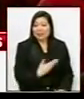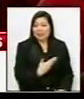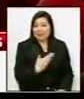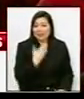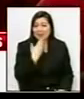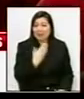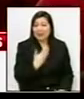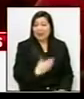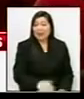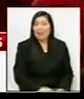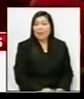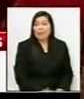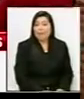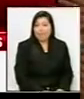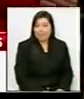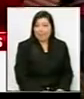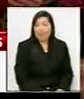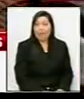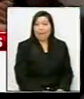Muchas gracias.